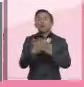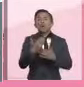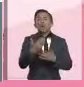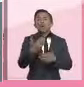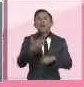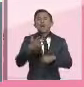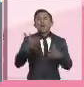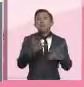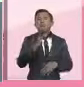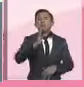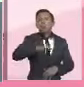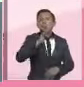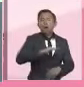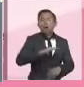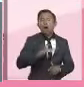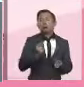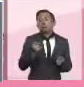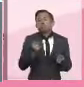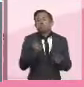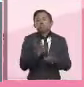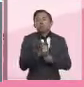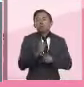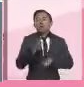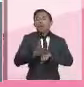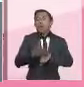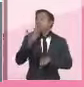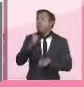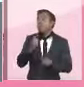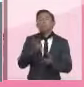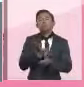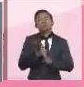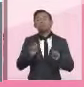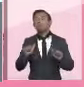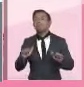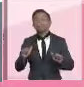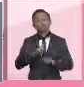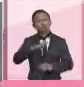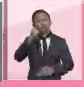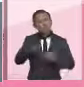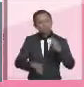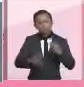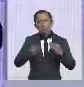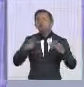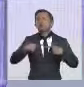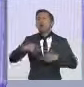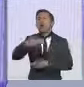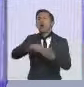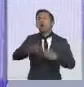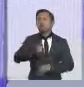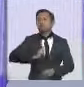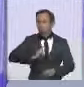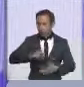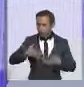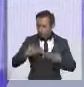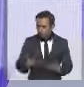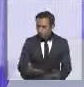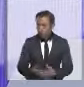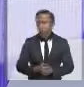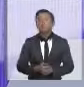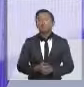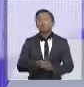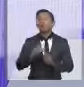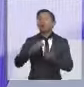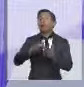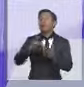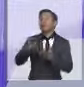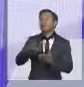la impunidad sea para que todos los mexicanos tengan confianza en los gobiernos. Gracias, gracias, candidato. Le quedan 2 segundos,